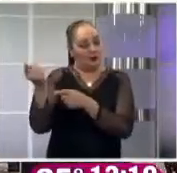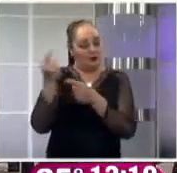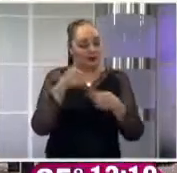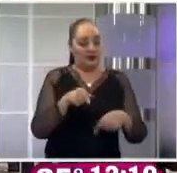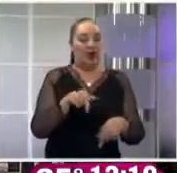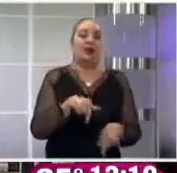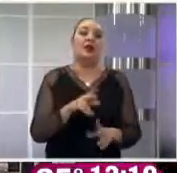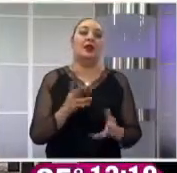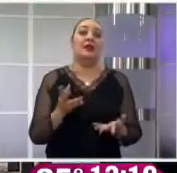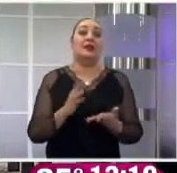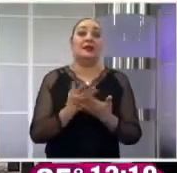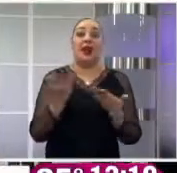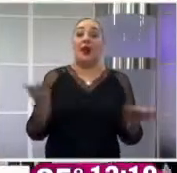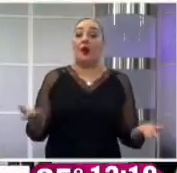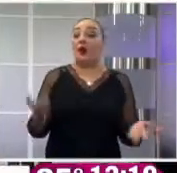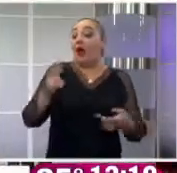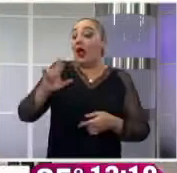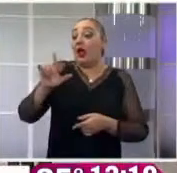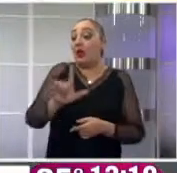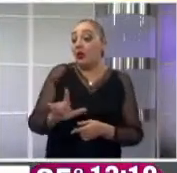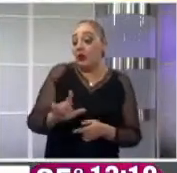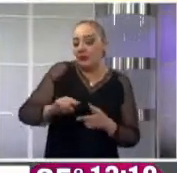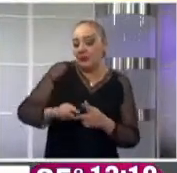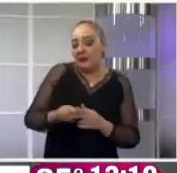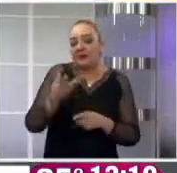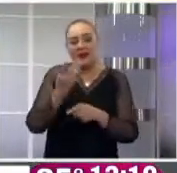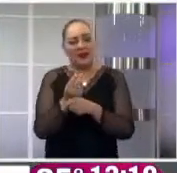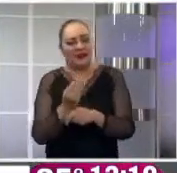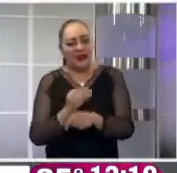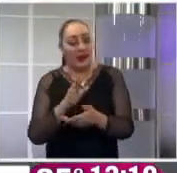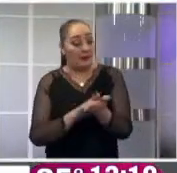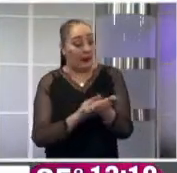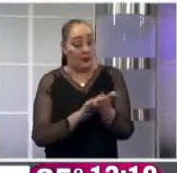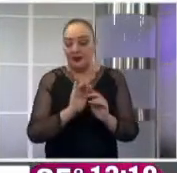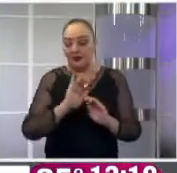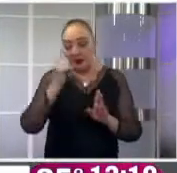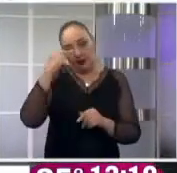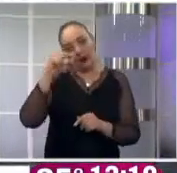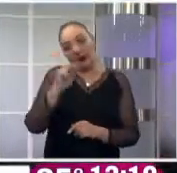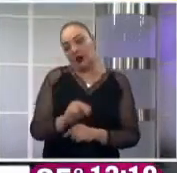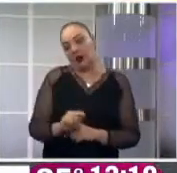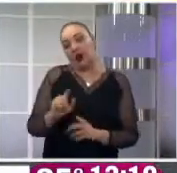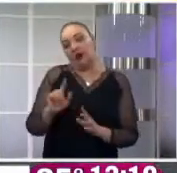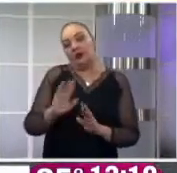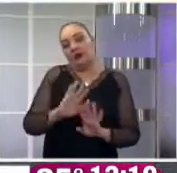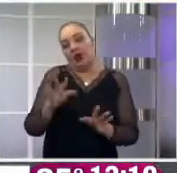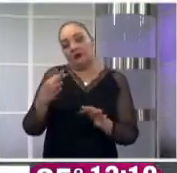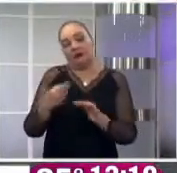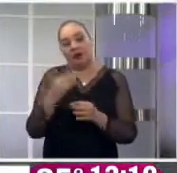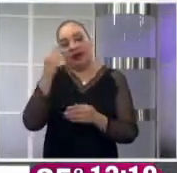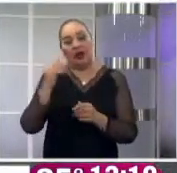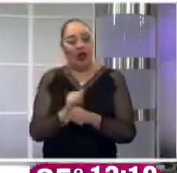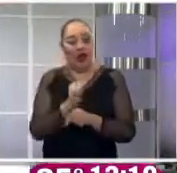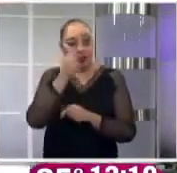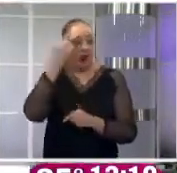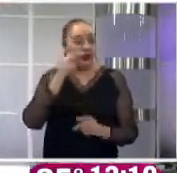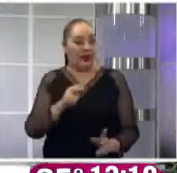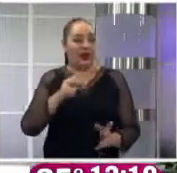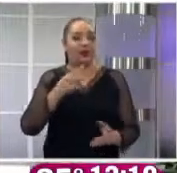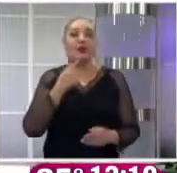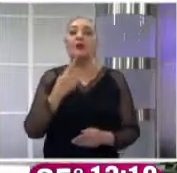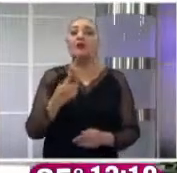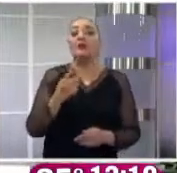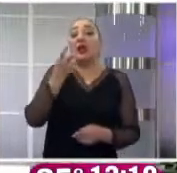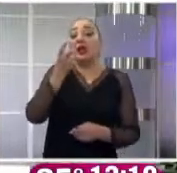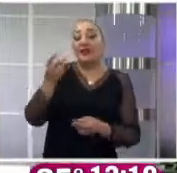el lunes el proceso de regularización aquí en el estado de nuevo léon el director del instituto de control vehicular dijo que la